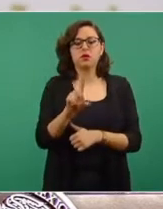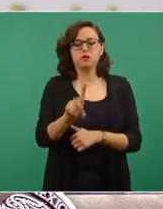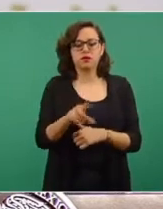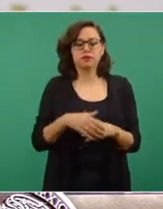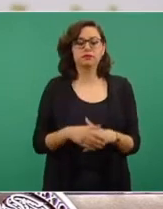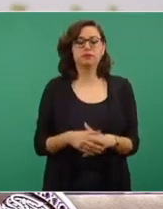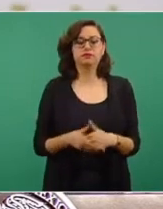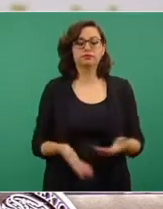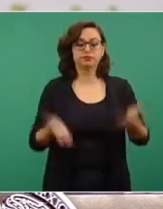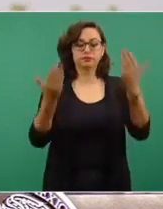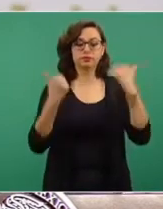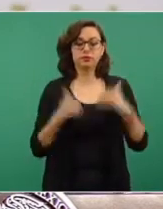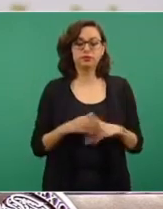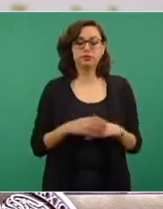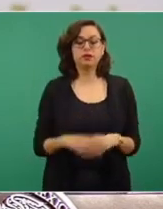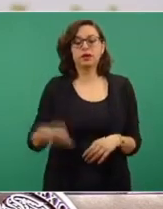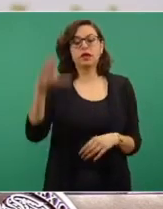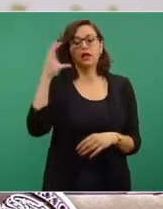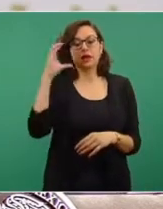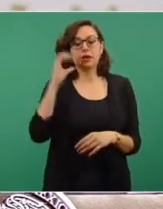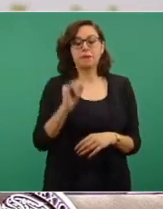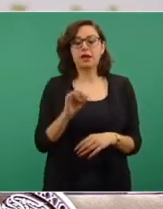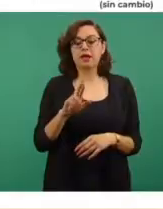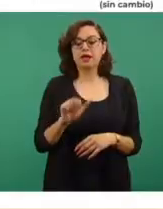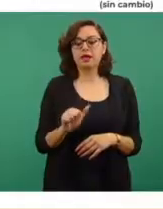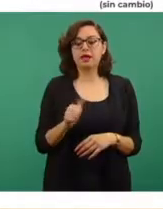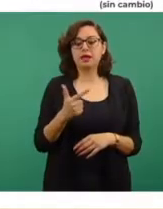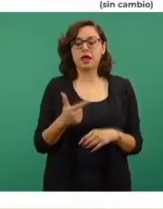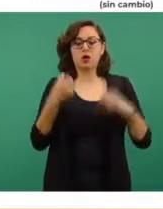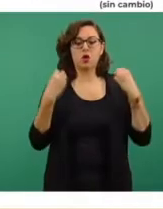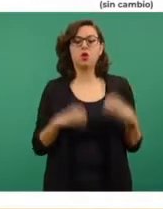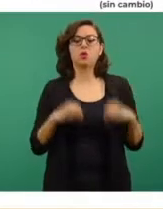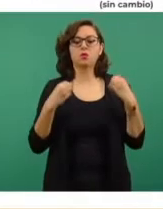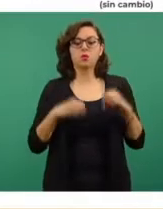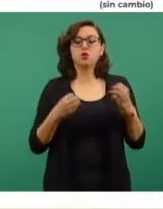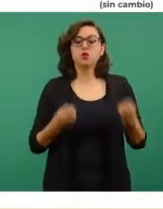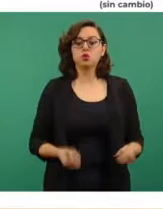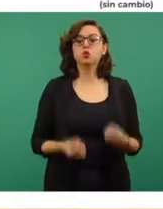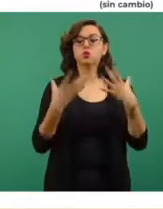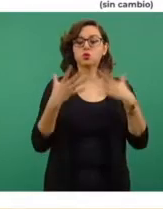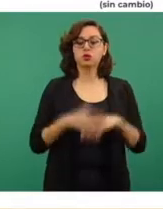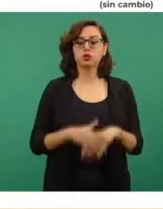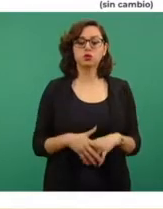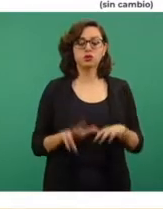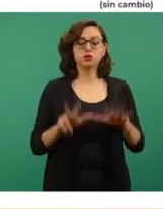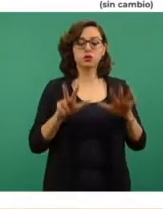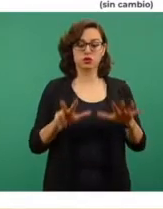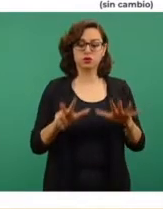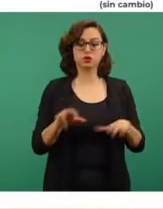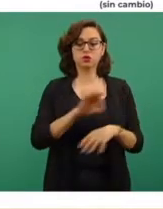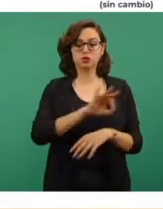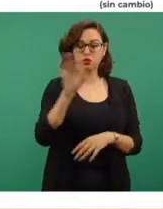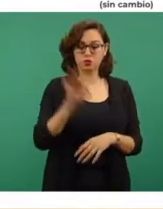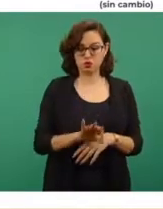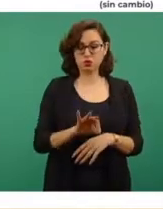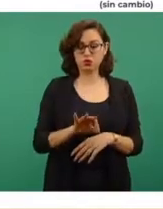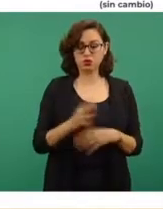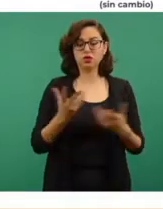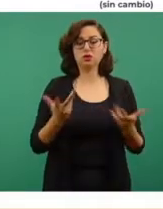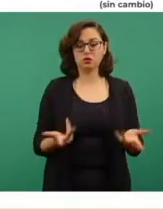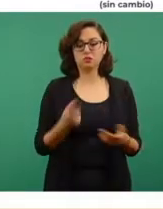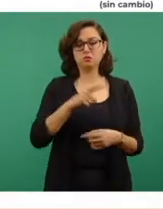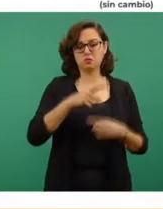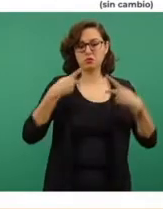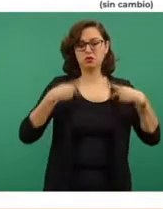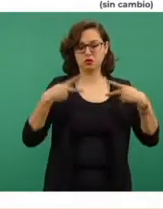con ventilador, las generales están en 18% de ocupación, menos de una quinta parte están usadas para personas